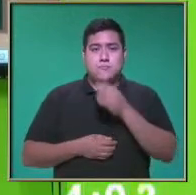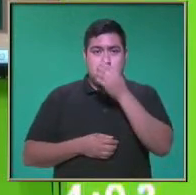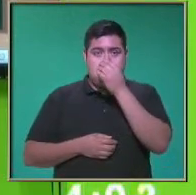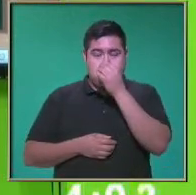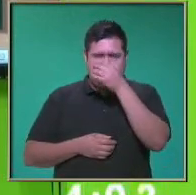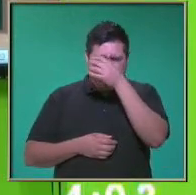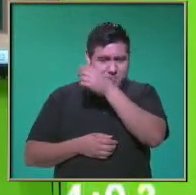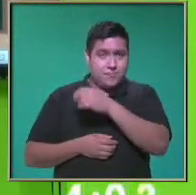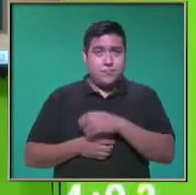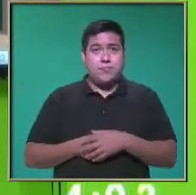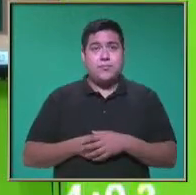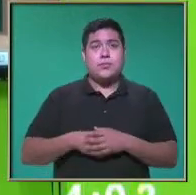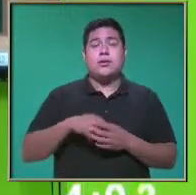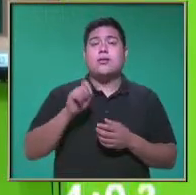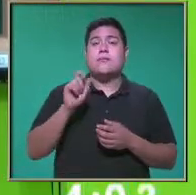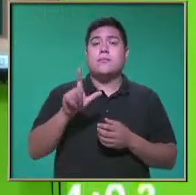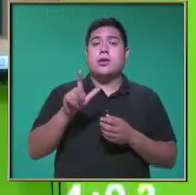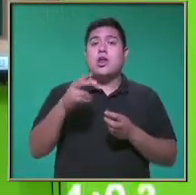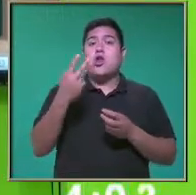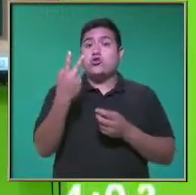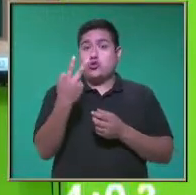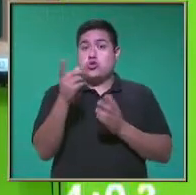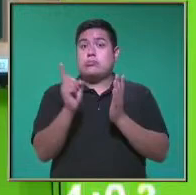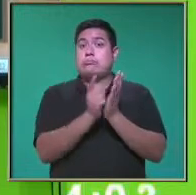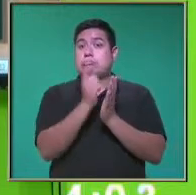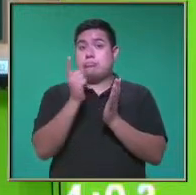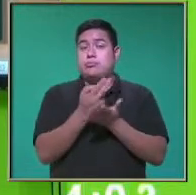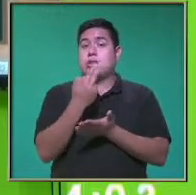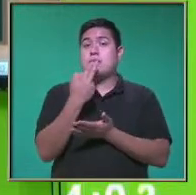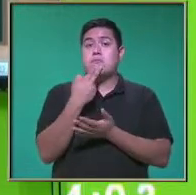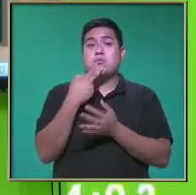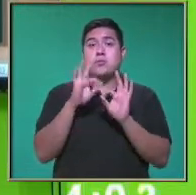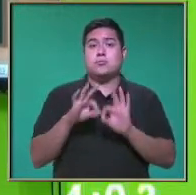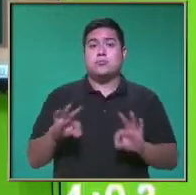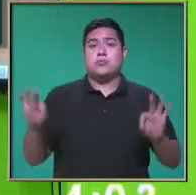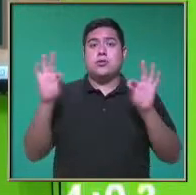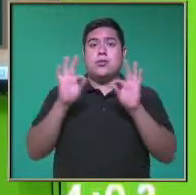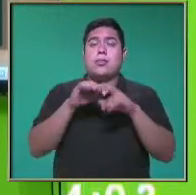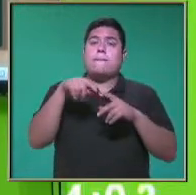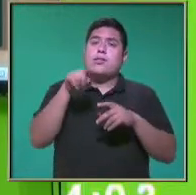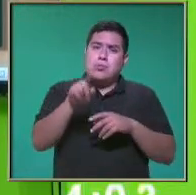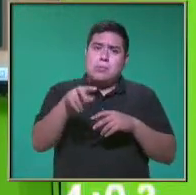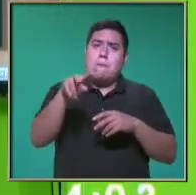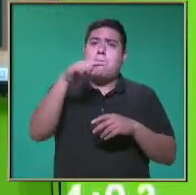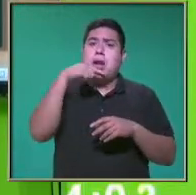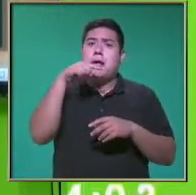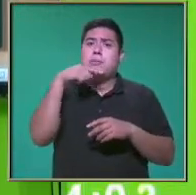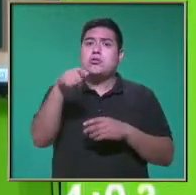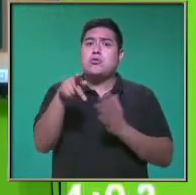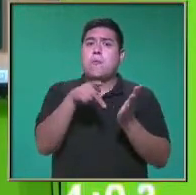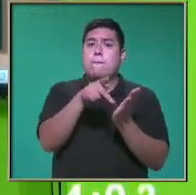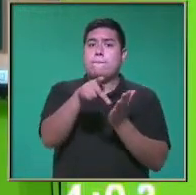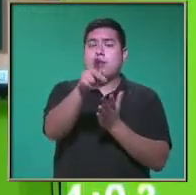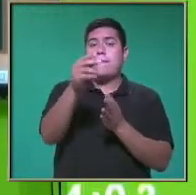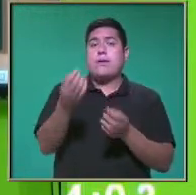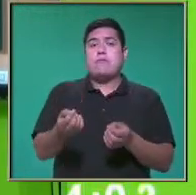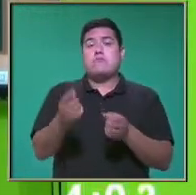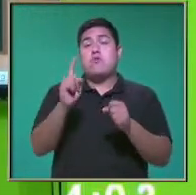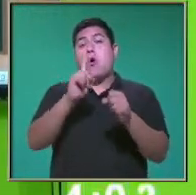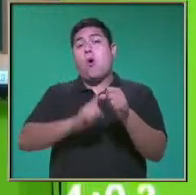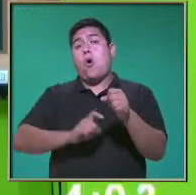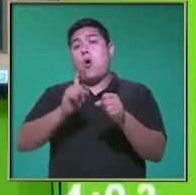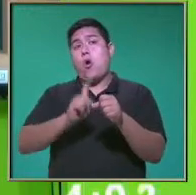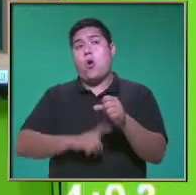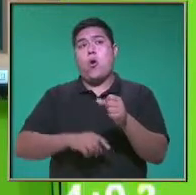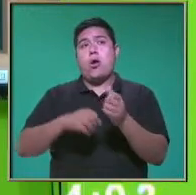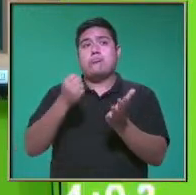y monolingüe. Recuerda que ambos te son de utilidad. Also, you need your pencils, pens, maybe your colors, your sharpener,